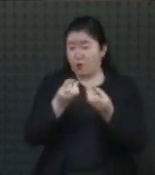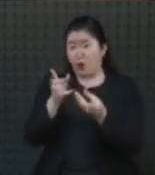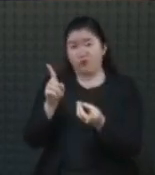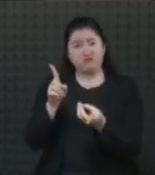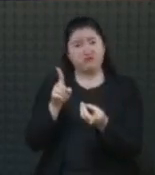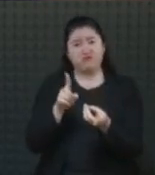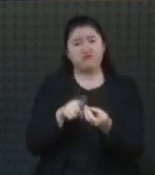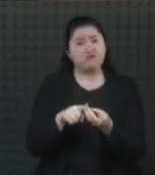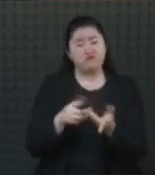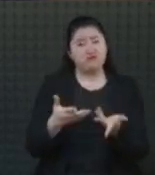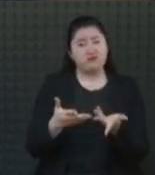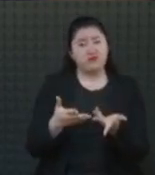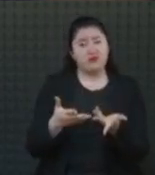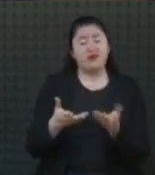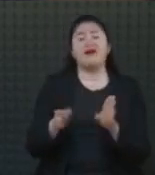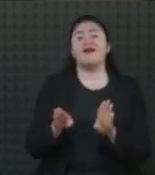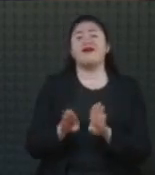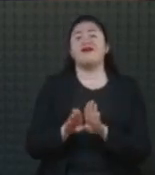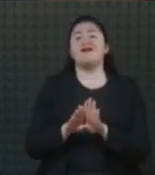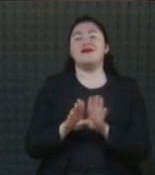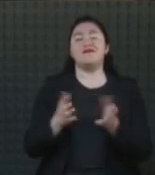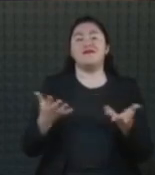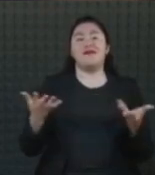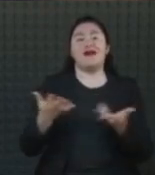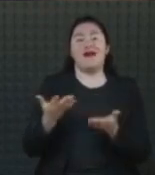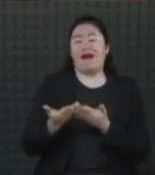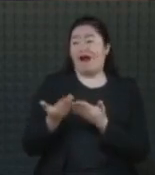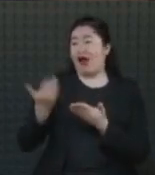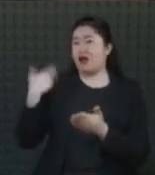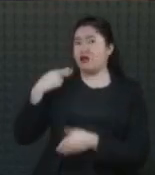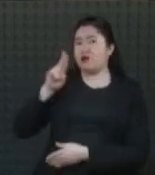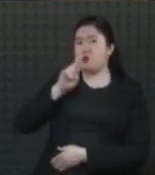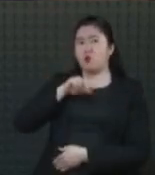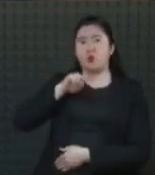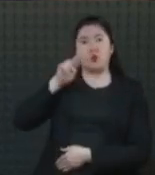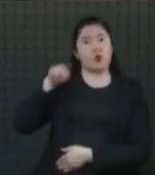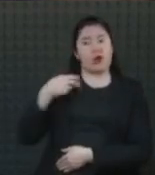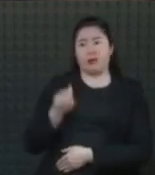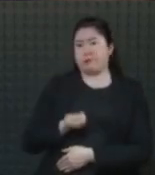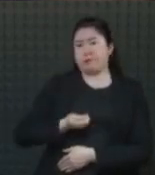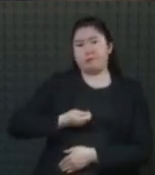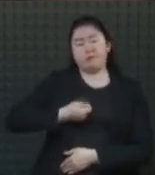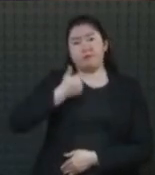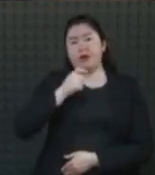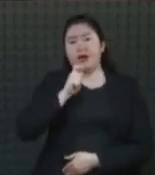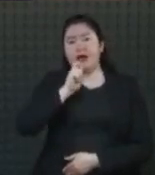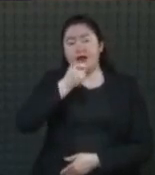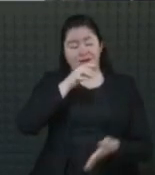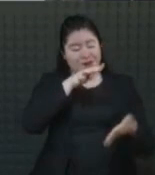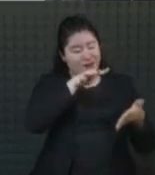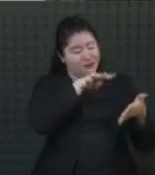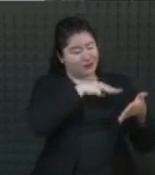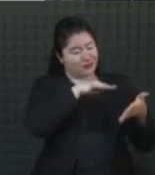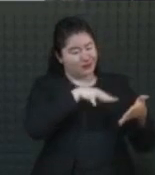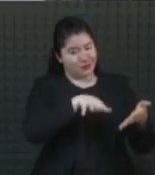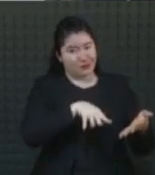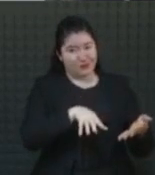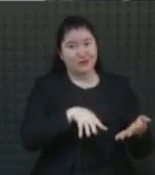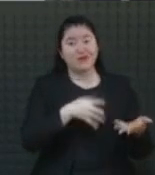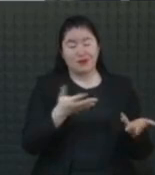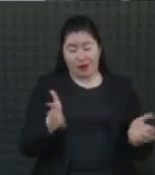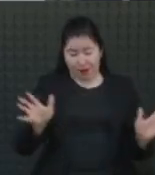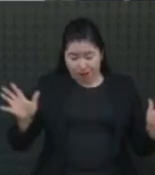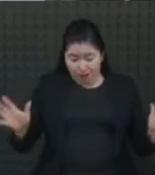en una campaña que jamás se ha visto en la Ciudad de México, de proveer y de promover la lectura, precisamente